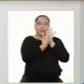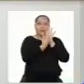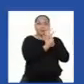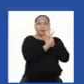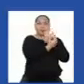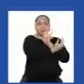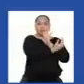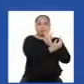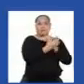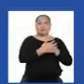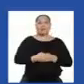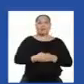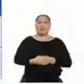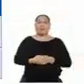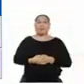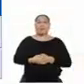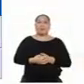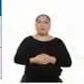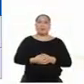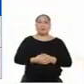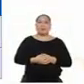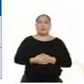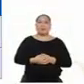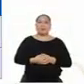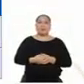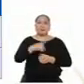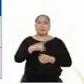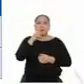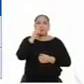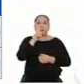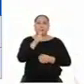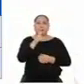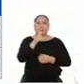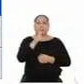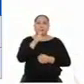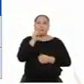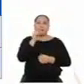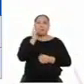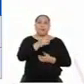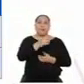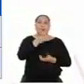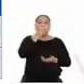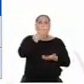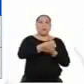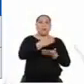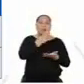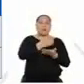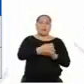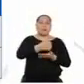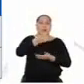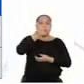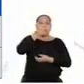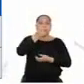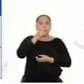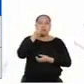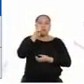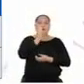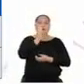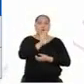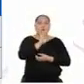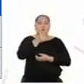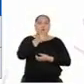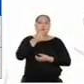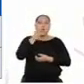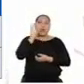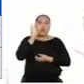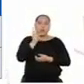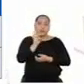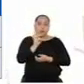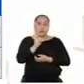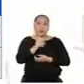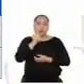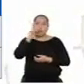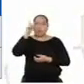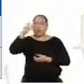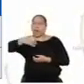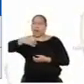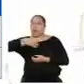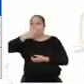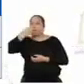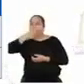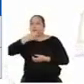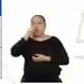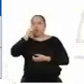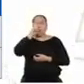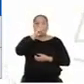por cada alimento. Una taza de leche nos aporta 9,6 gramos de carbohidratos y una